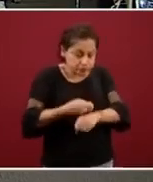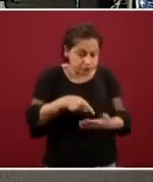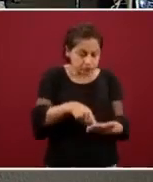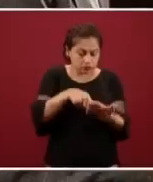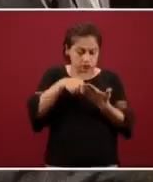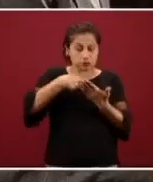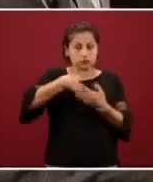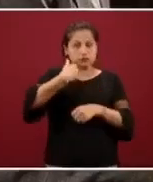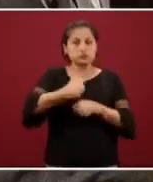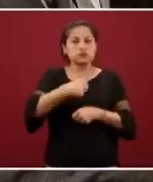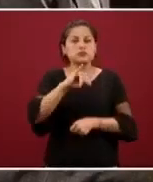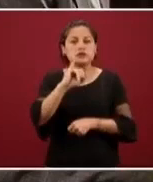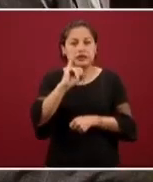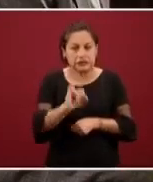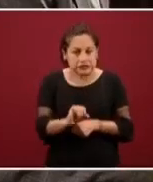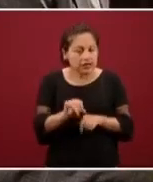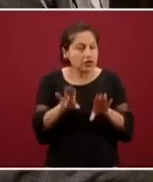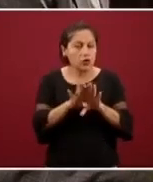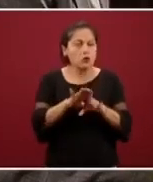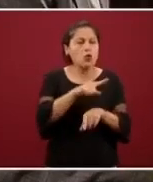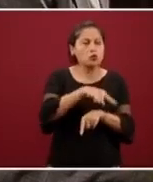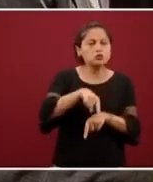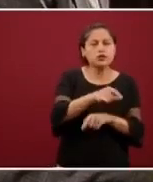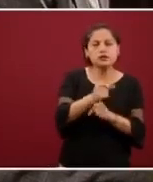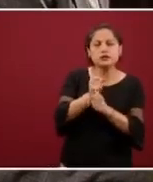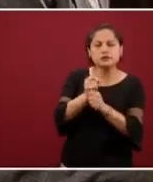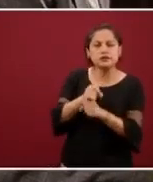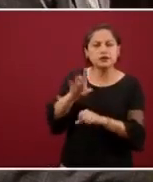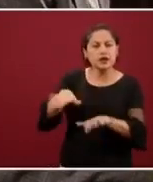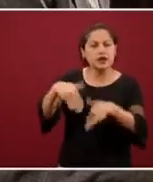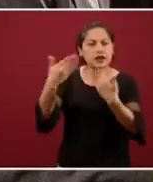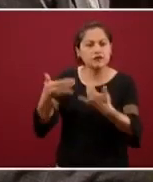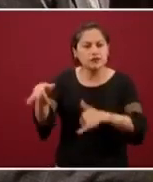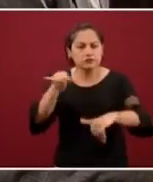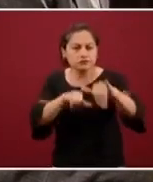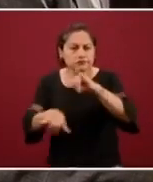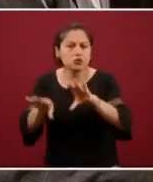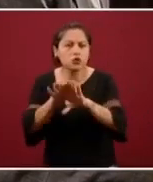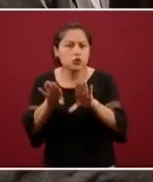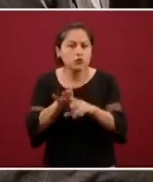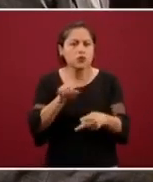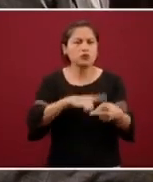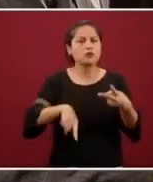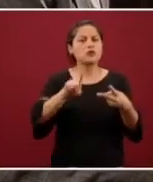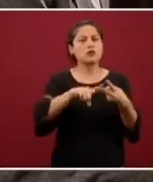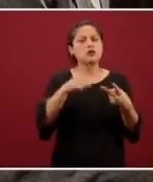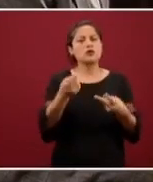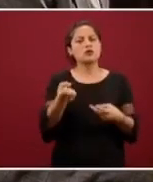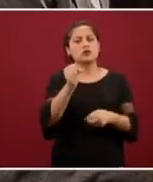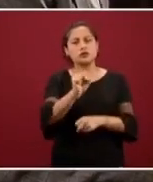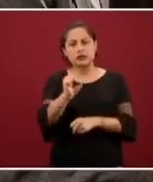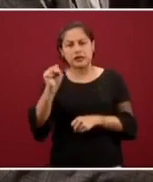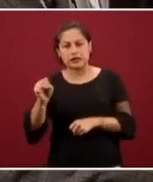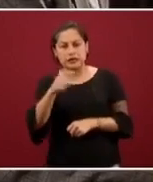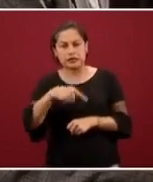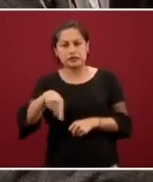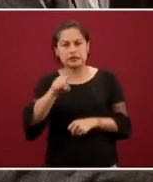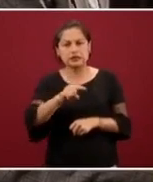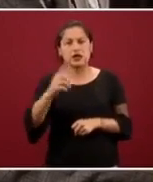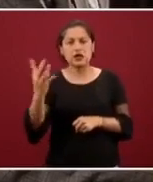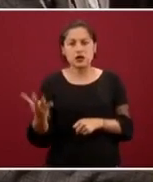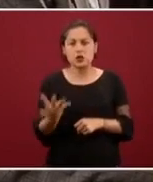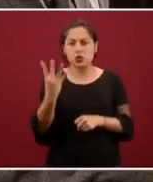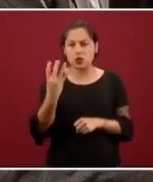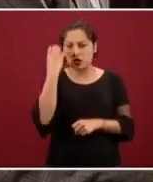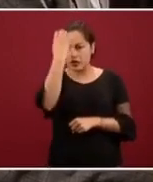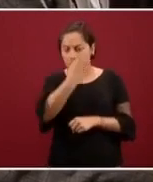laboratorios para hacer más transparente el proceso? ¿Cuál sería la postura de la Secretaría de Salud ante las 4 pruebas de diagnóstico de COVID-19 aprobadas